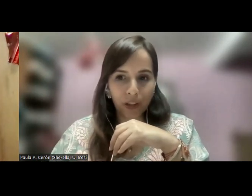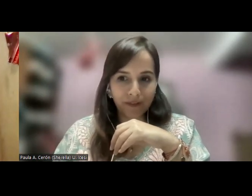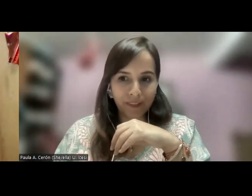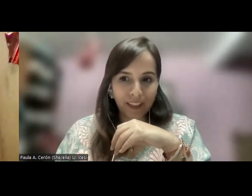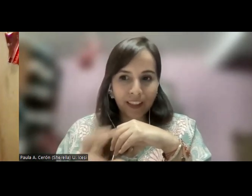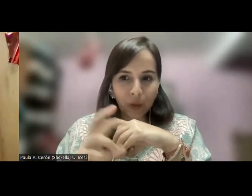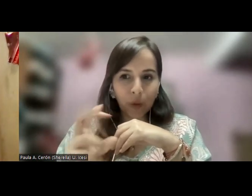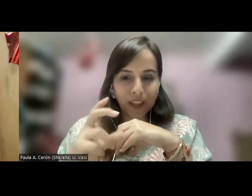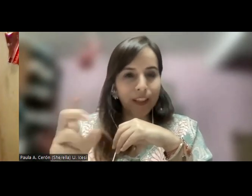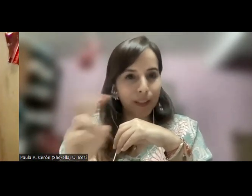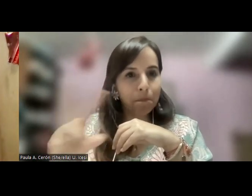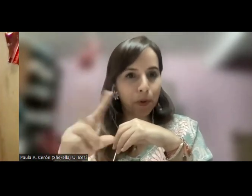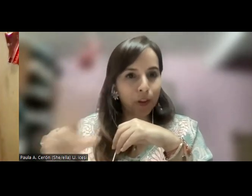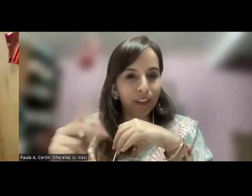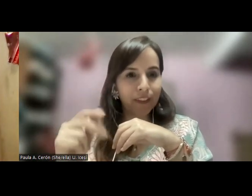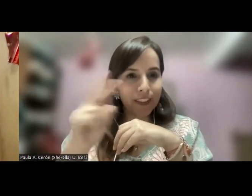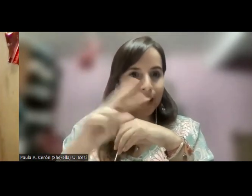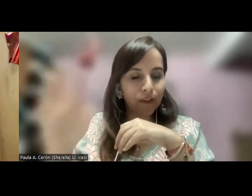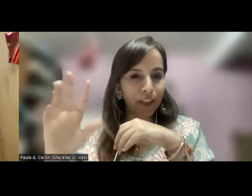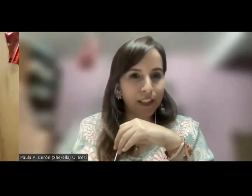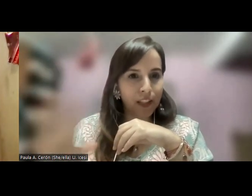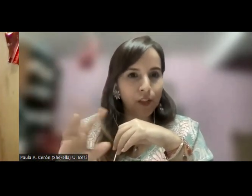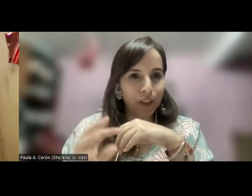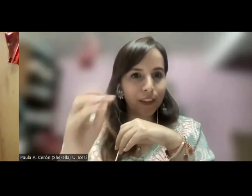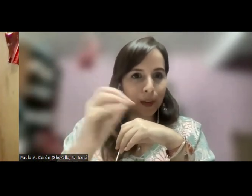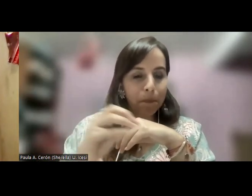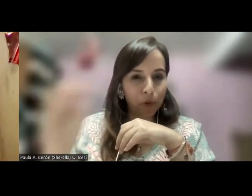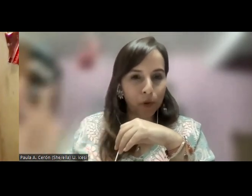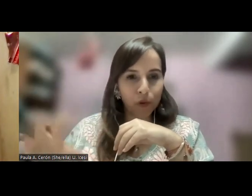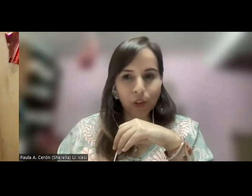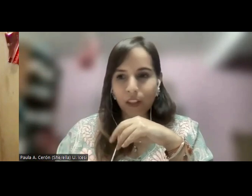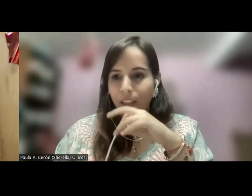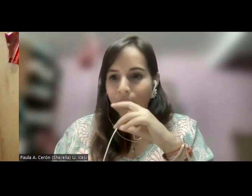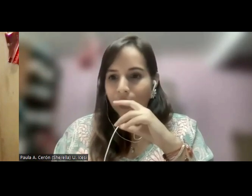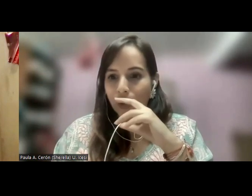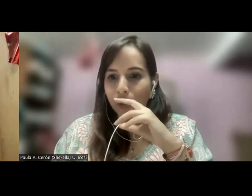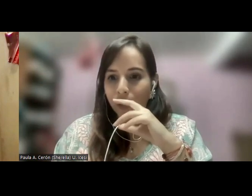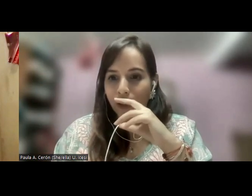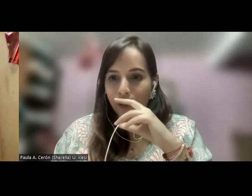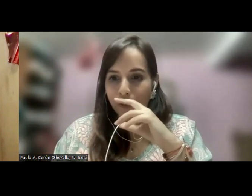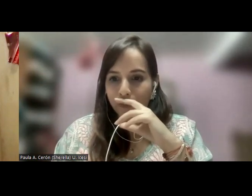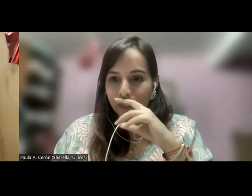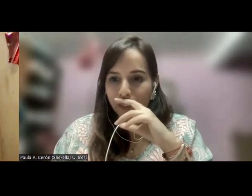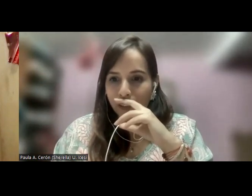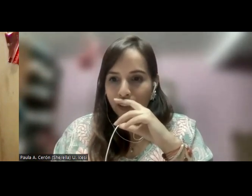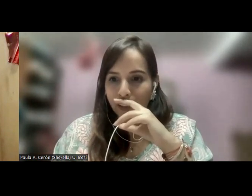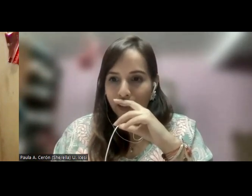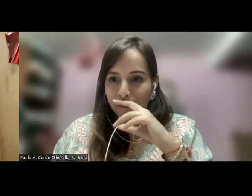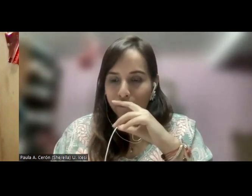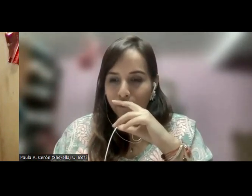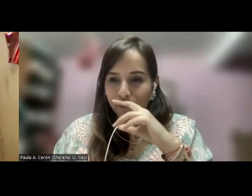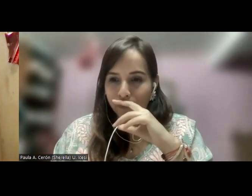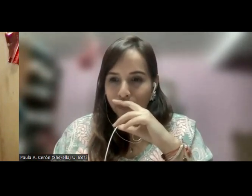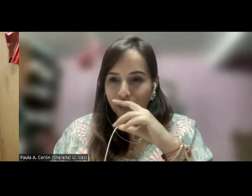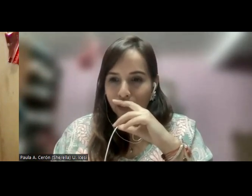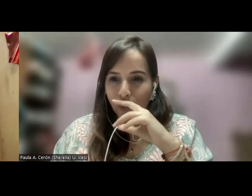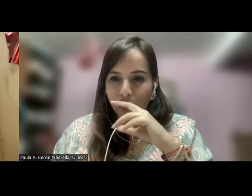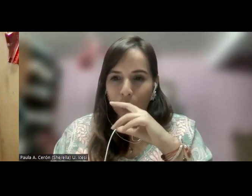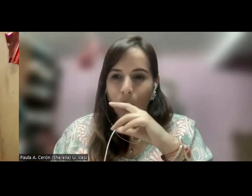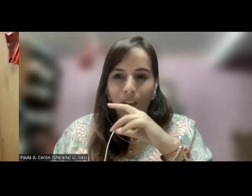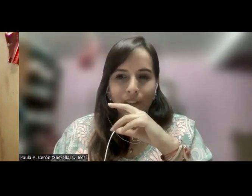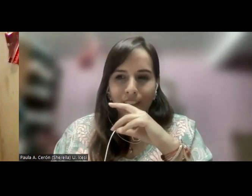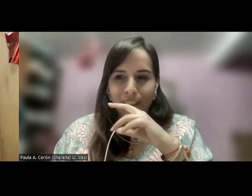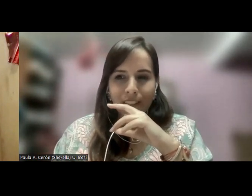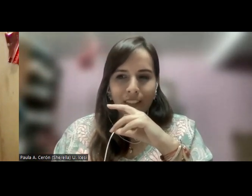cuidadora creo que allí es importante esa diferenciación entre apoyos y cuidado